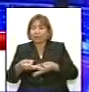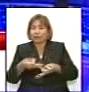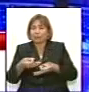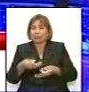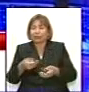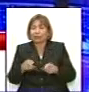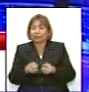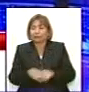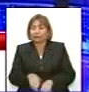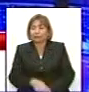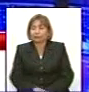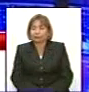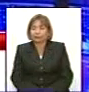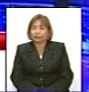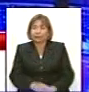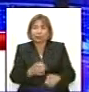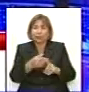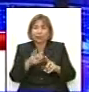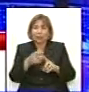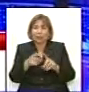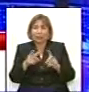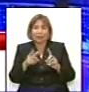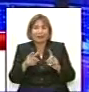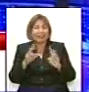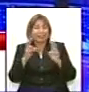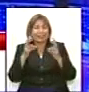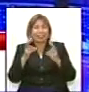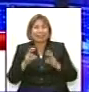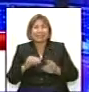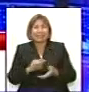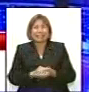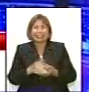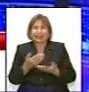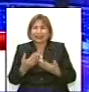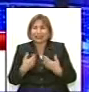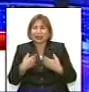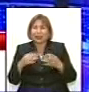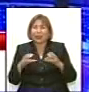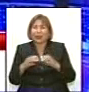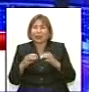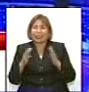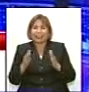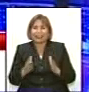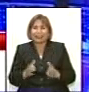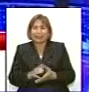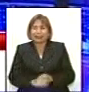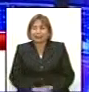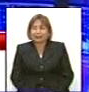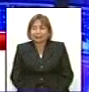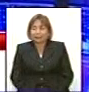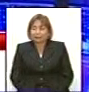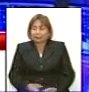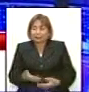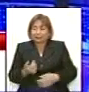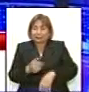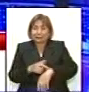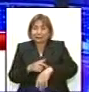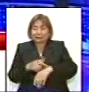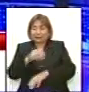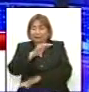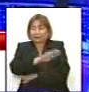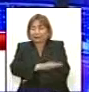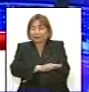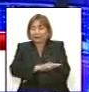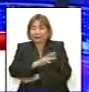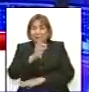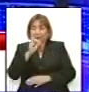mismo y otros temas también de interés de los congresistas integrantes de este grupo dictaminador. A esa hora de la tarde vamos